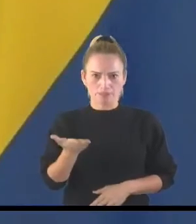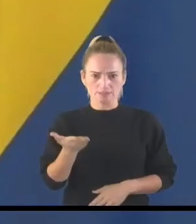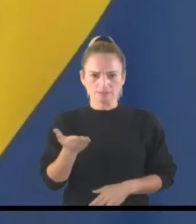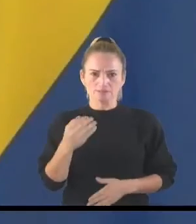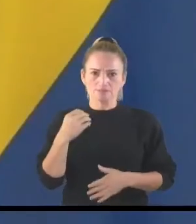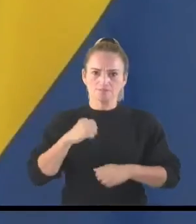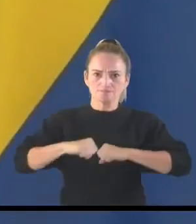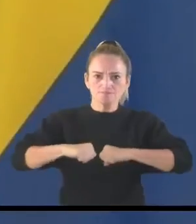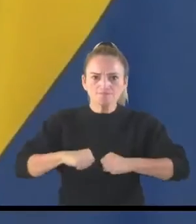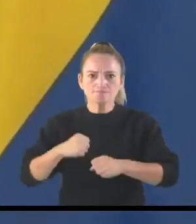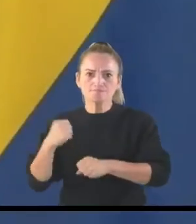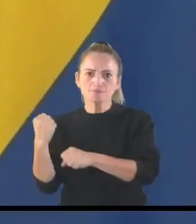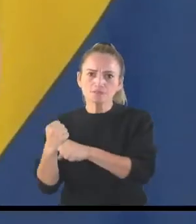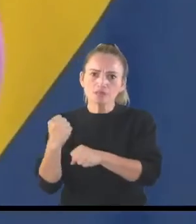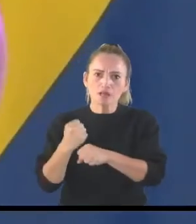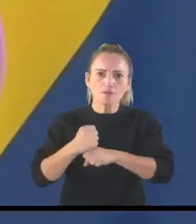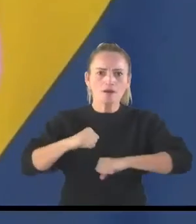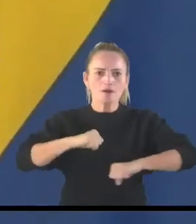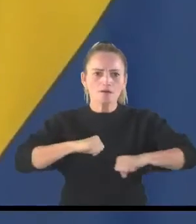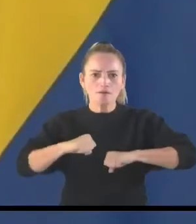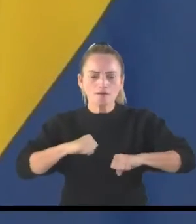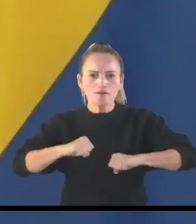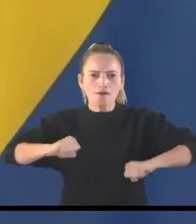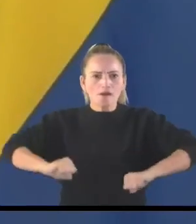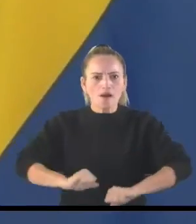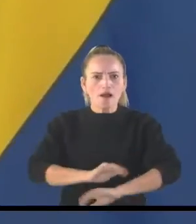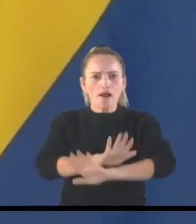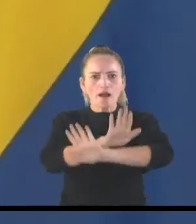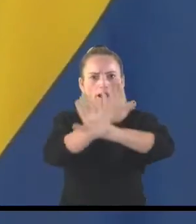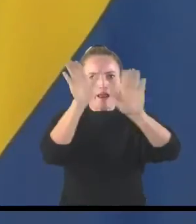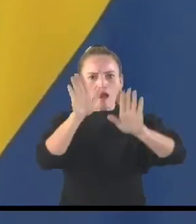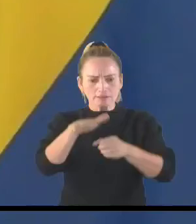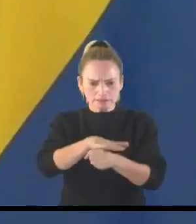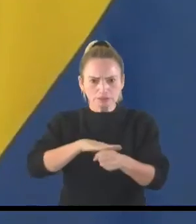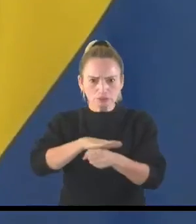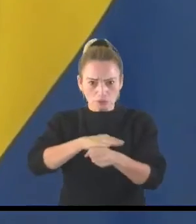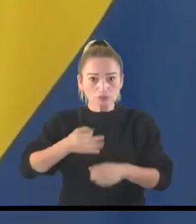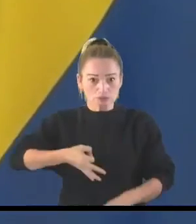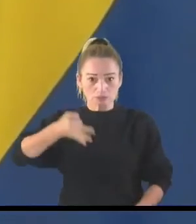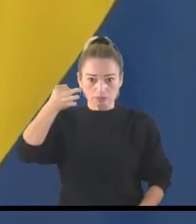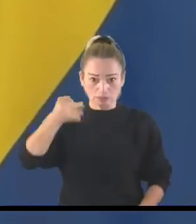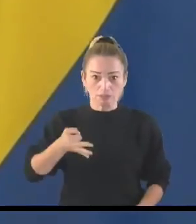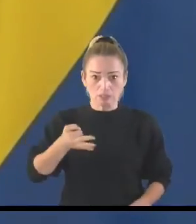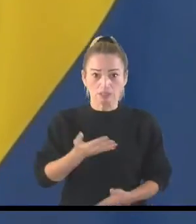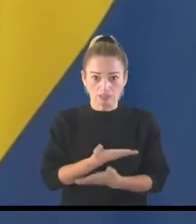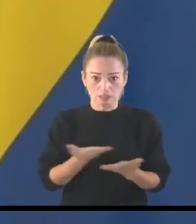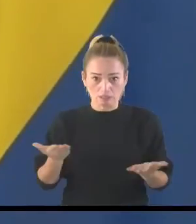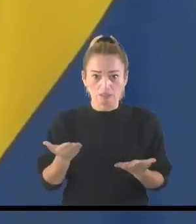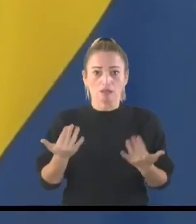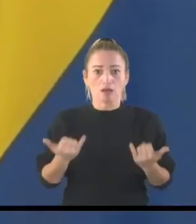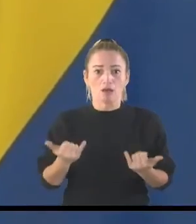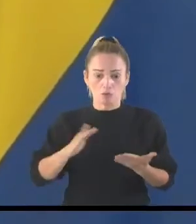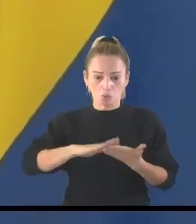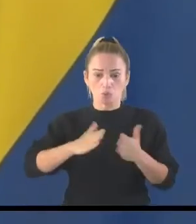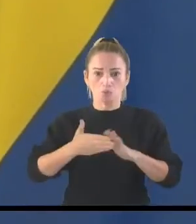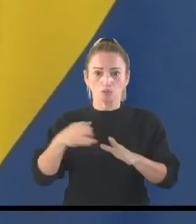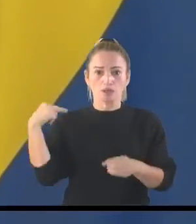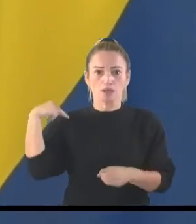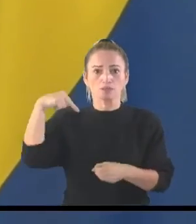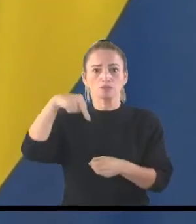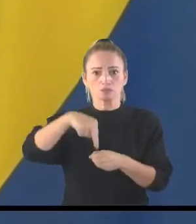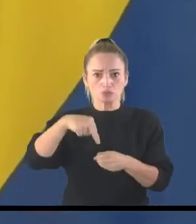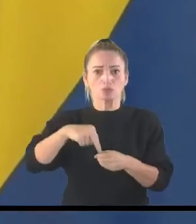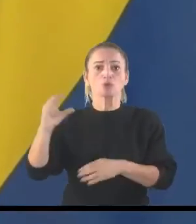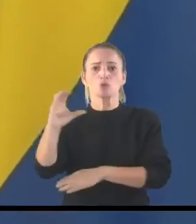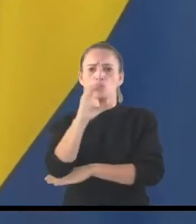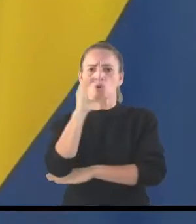largo trabajo de esclarecer hechos de verdad para estos pueblos y para